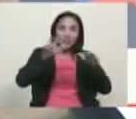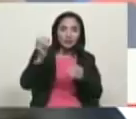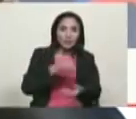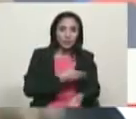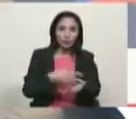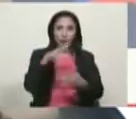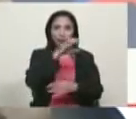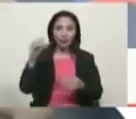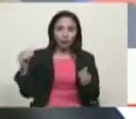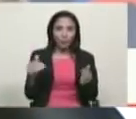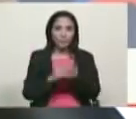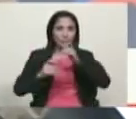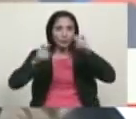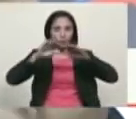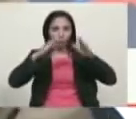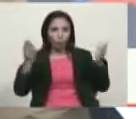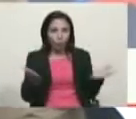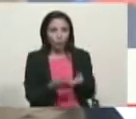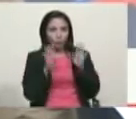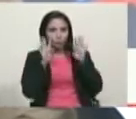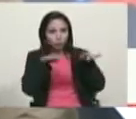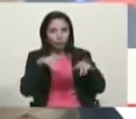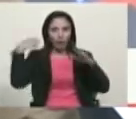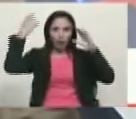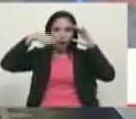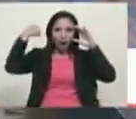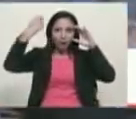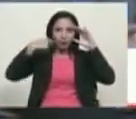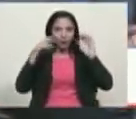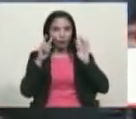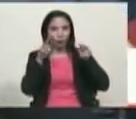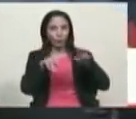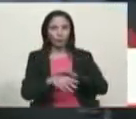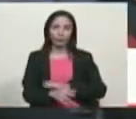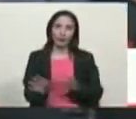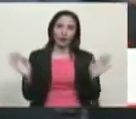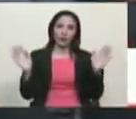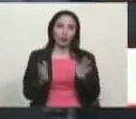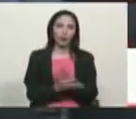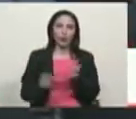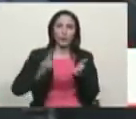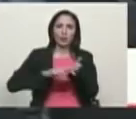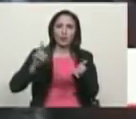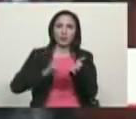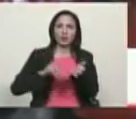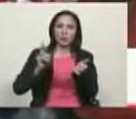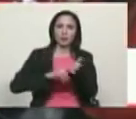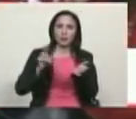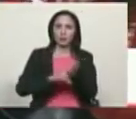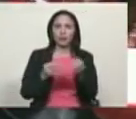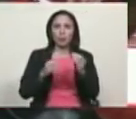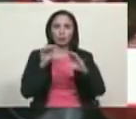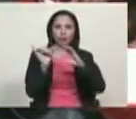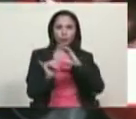13.500.000 personas en el mundo han visto ese video. Y bueno, las reproducciones se pierden de vista.